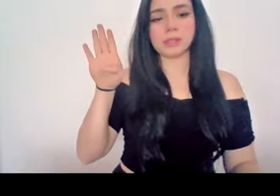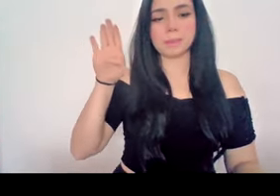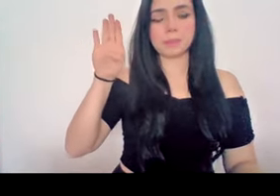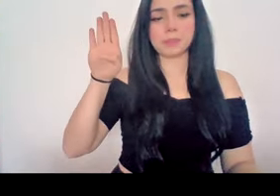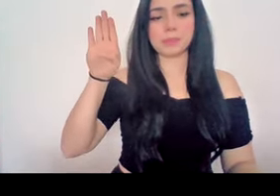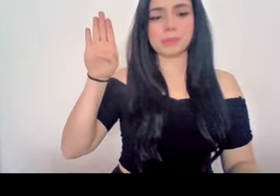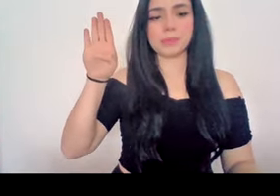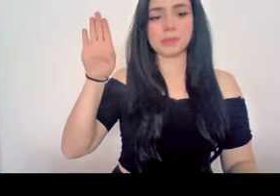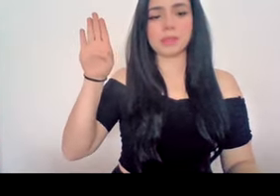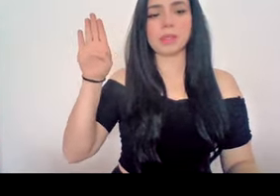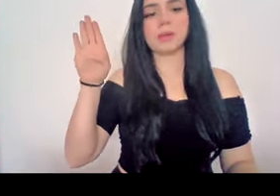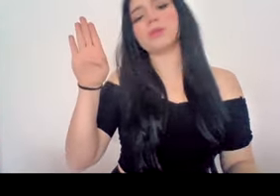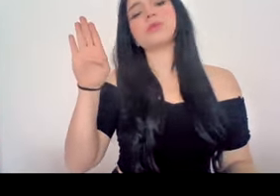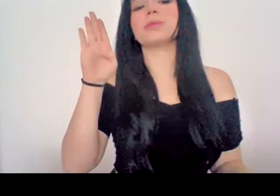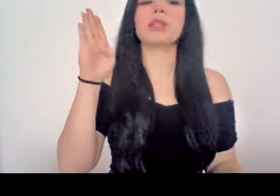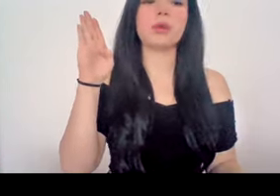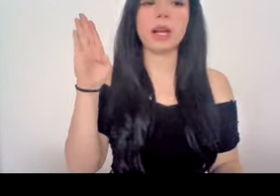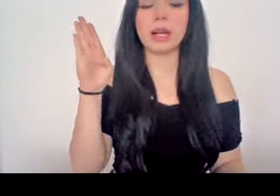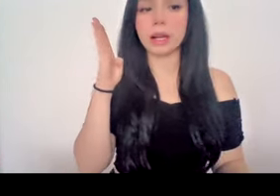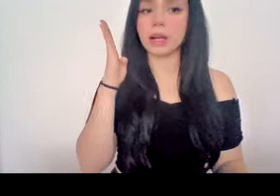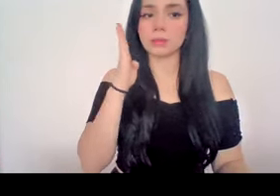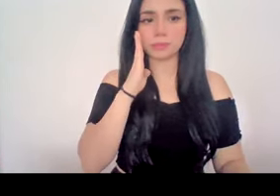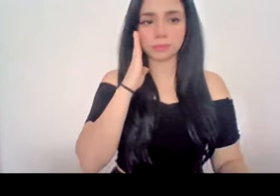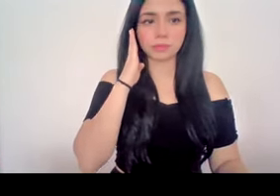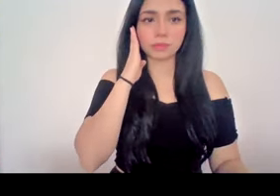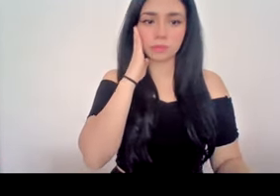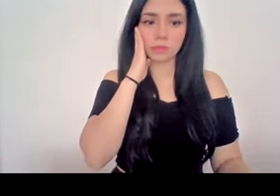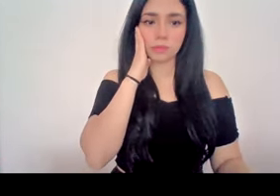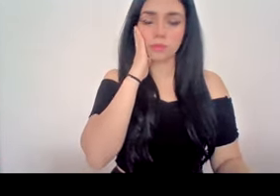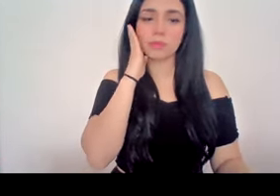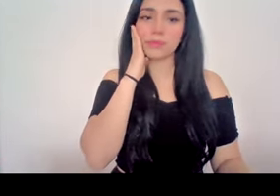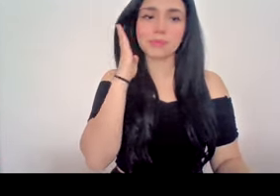Vamos a hacer así y nos vamos a tocar la cara.